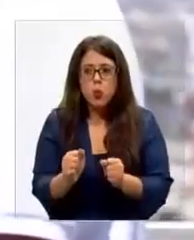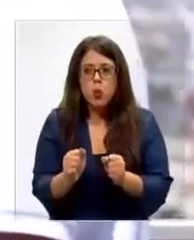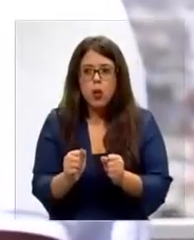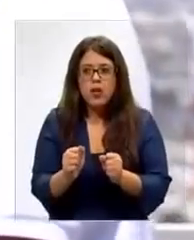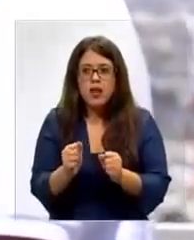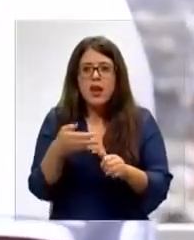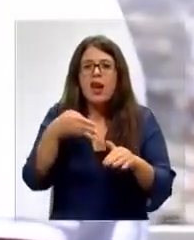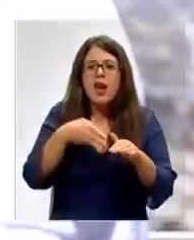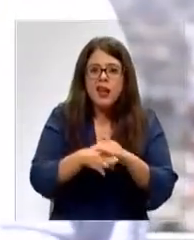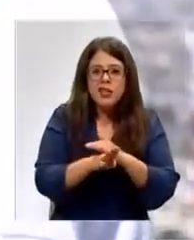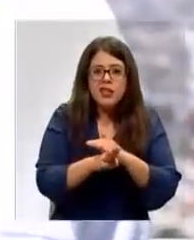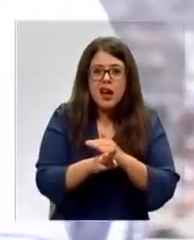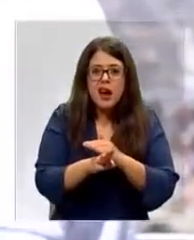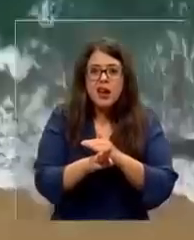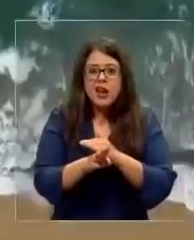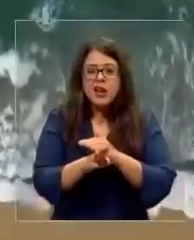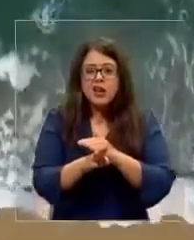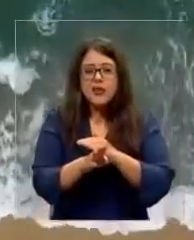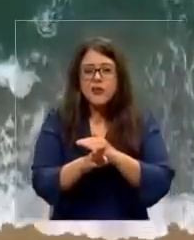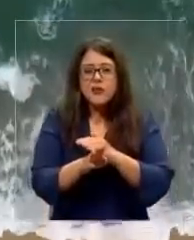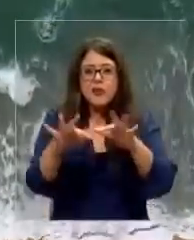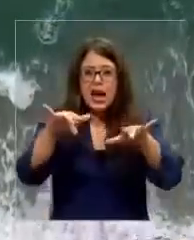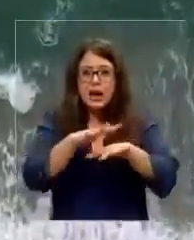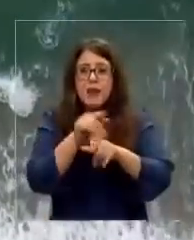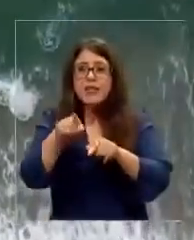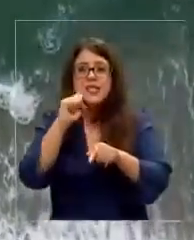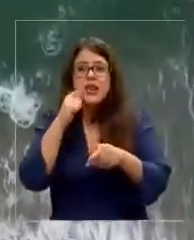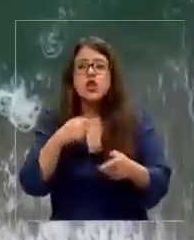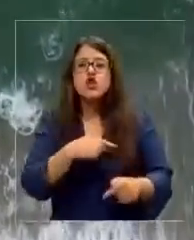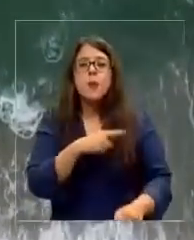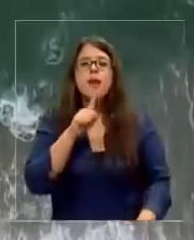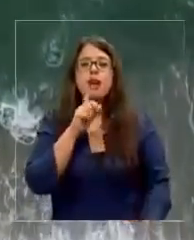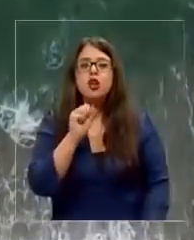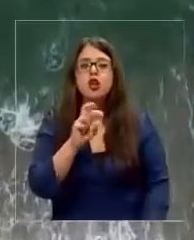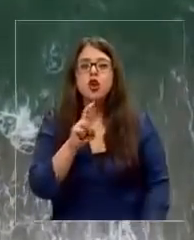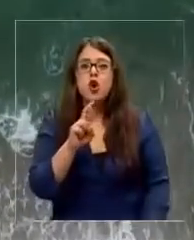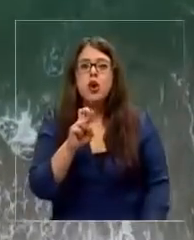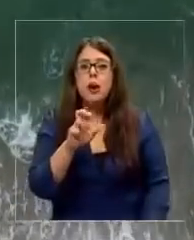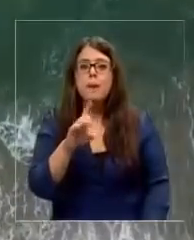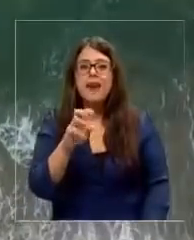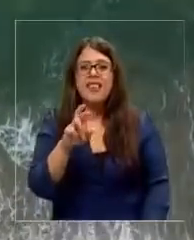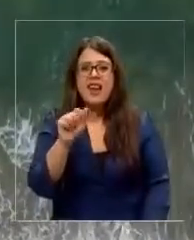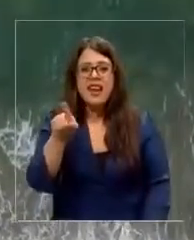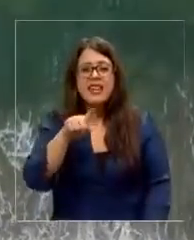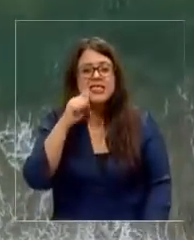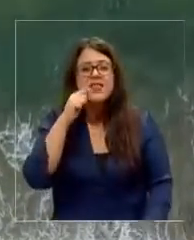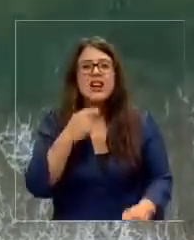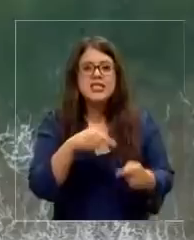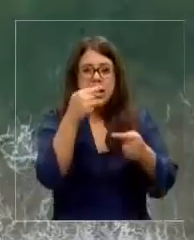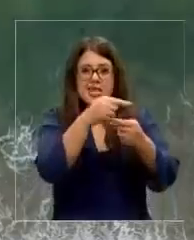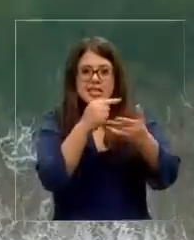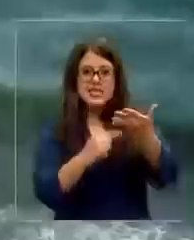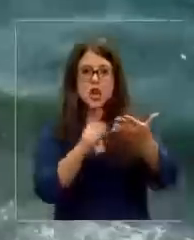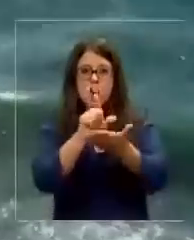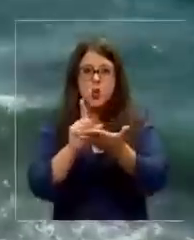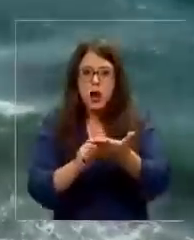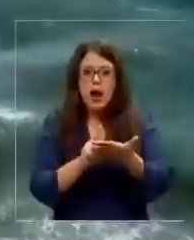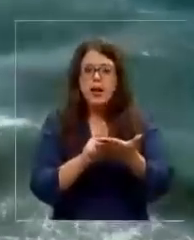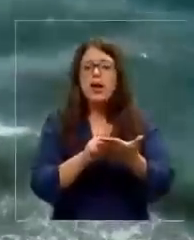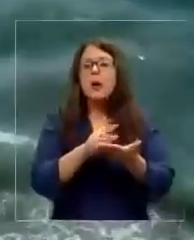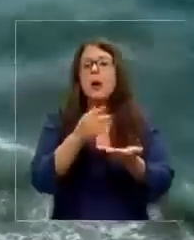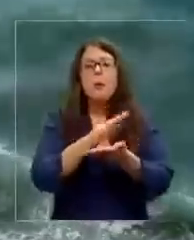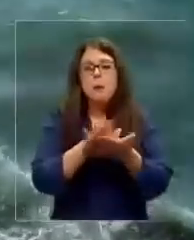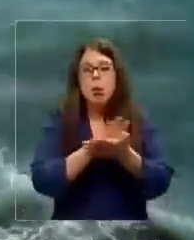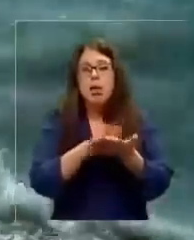pueda ingresar al mar, pueda efectuar el baño. Y aquellas son Torpederas, Las Salinas, Caleta Barca, Los Lilenes y Playa Amarilla.